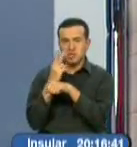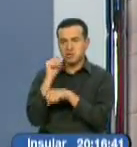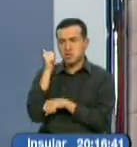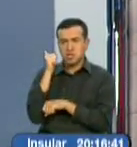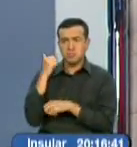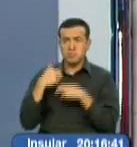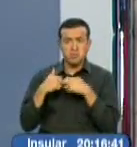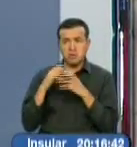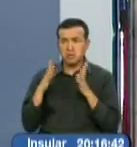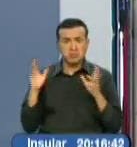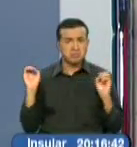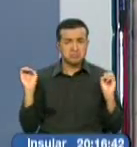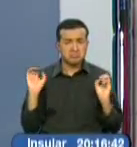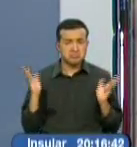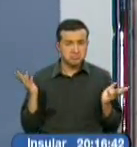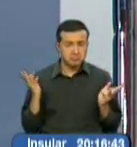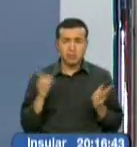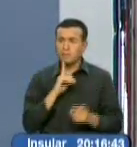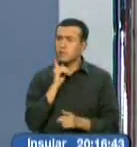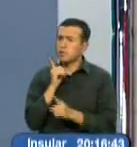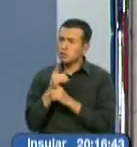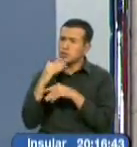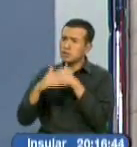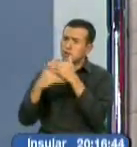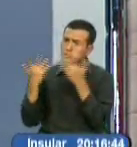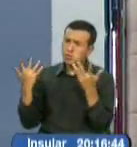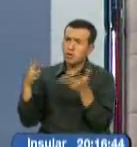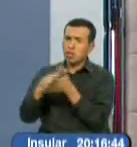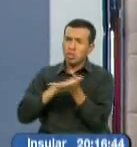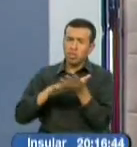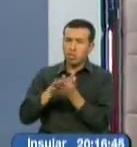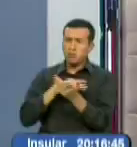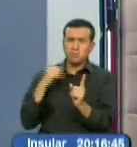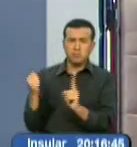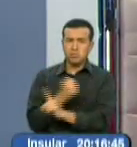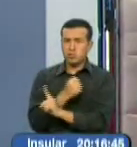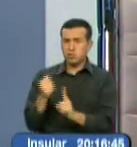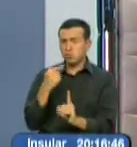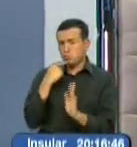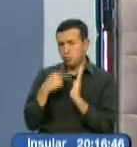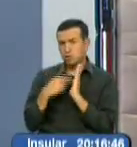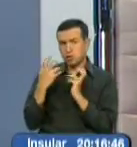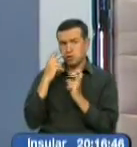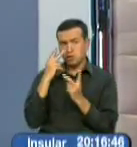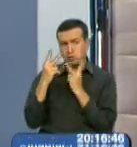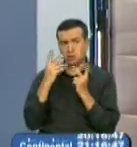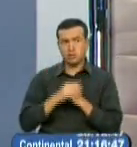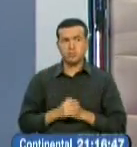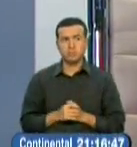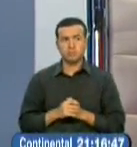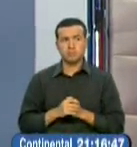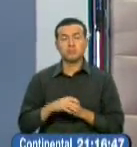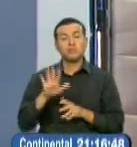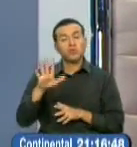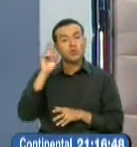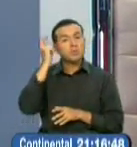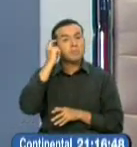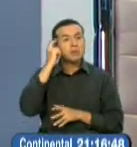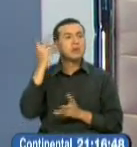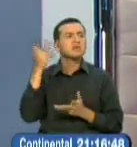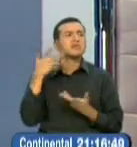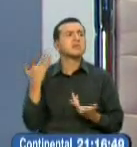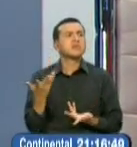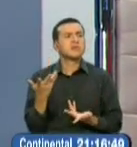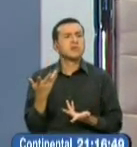hubo mayores inconvenientes, pero sin embargo después sí se generaron estos actos violentos. Yo de hecho quisiera invitarle a ver y que nos dé su impresión